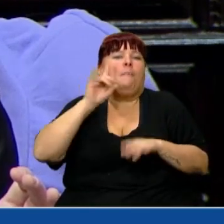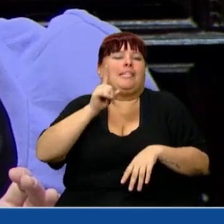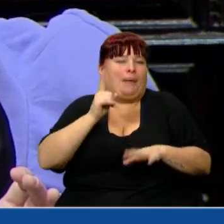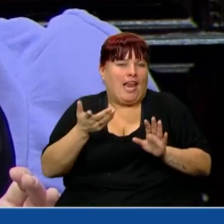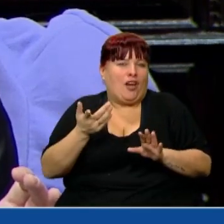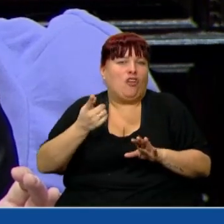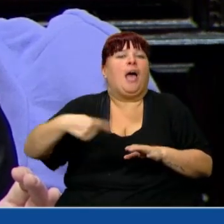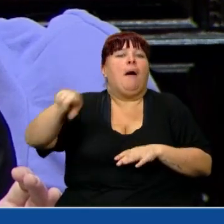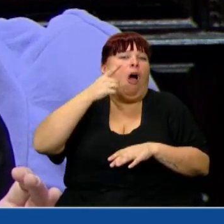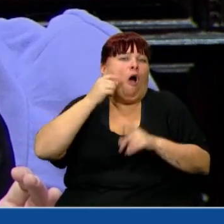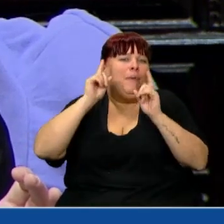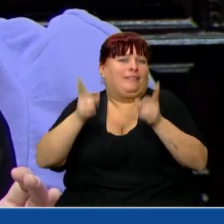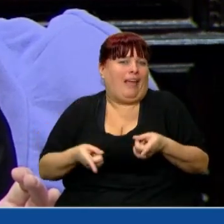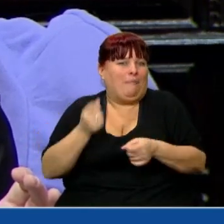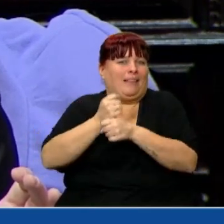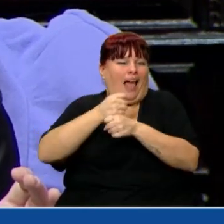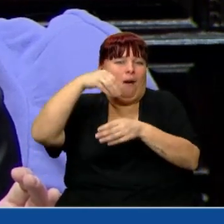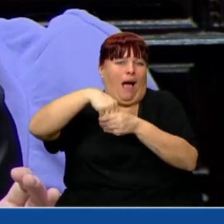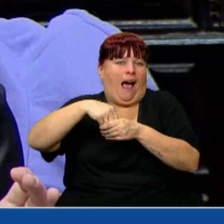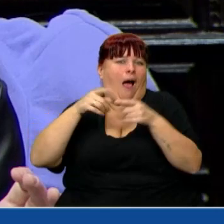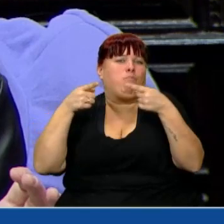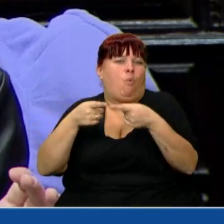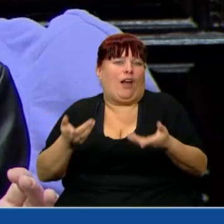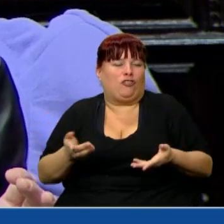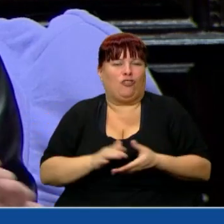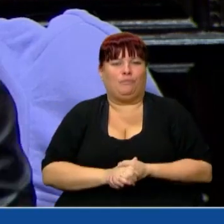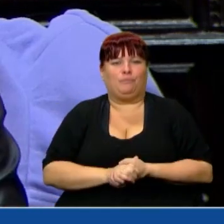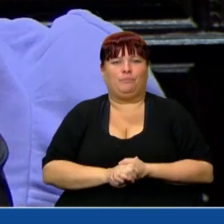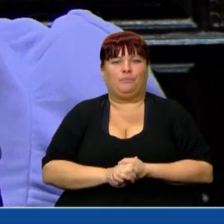riesgosas para los compañeros varones que también trabajan en esta actividad.